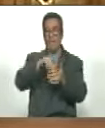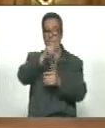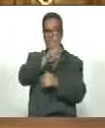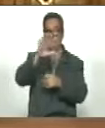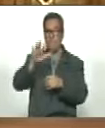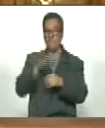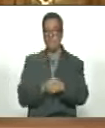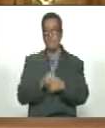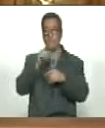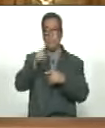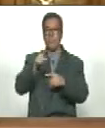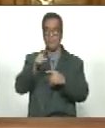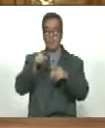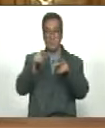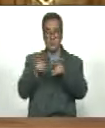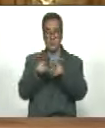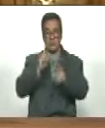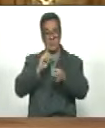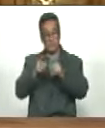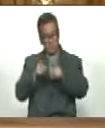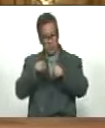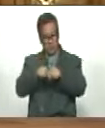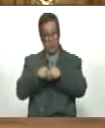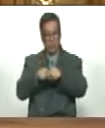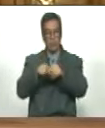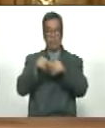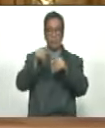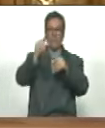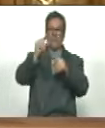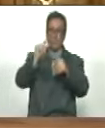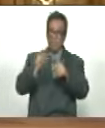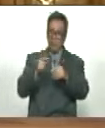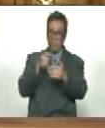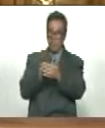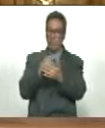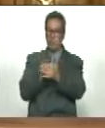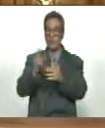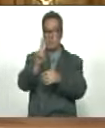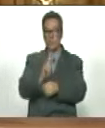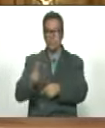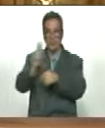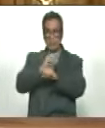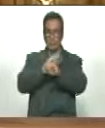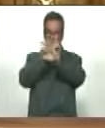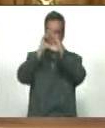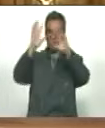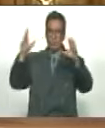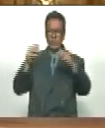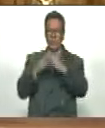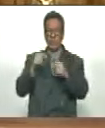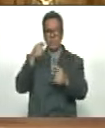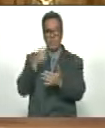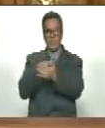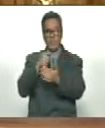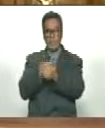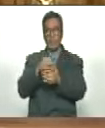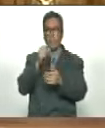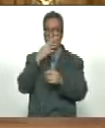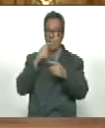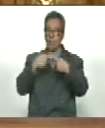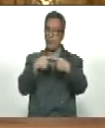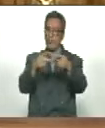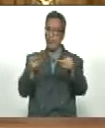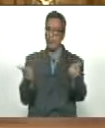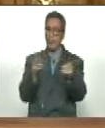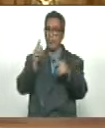2019-2025, con estrictos criterios de austeridad, uso eficiente y transparente de los recursos y bienes